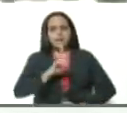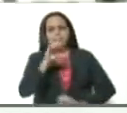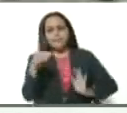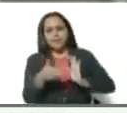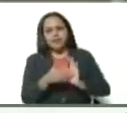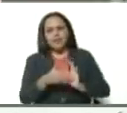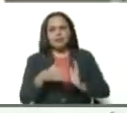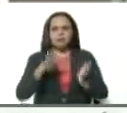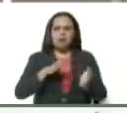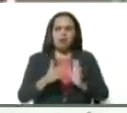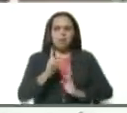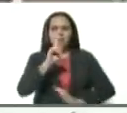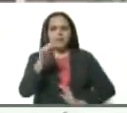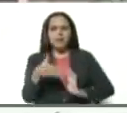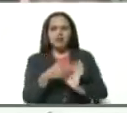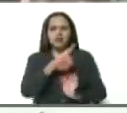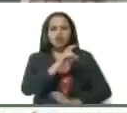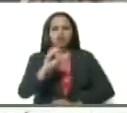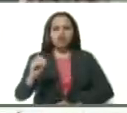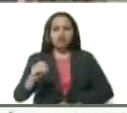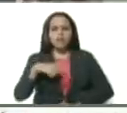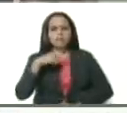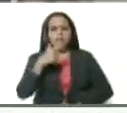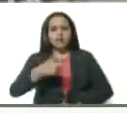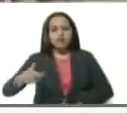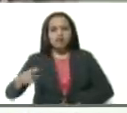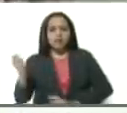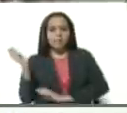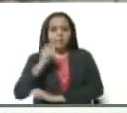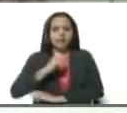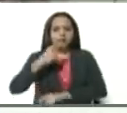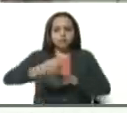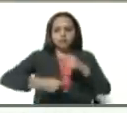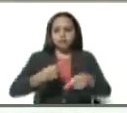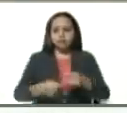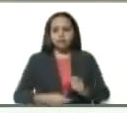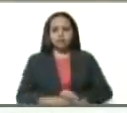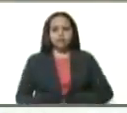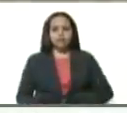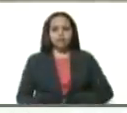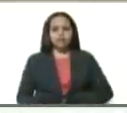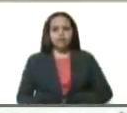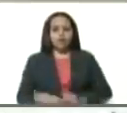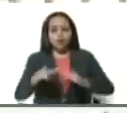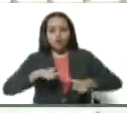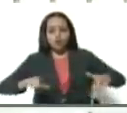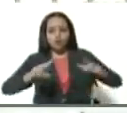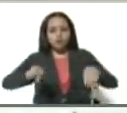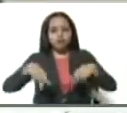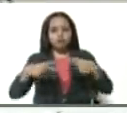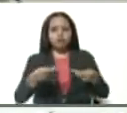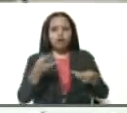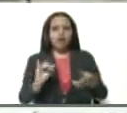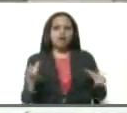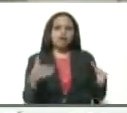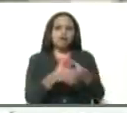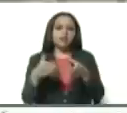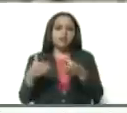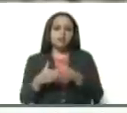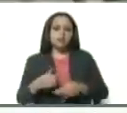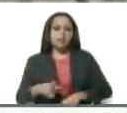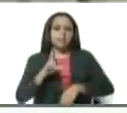1.000 a 1.200 personas mensualmente. Son unos espacios recuperados y donde tenemos un equipo